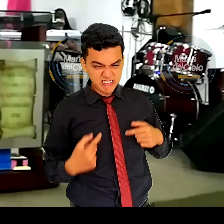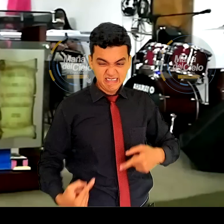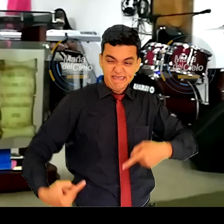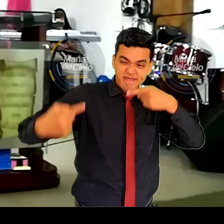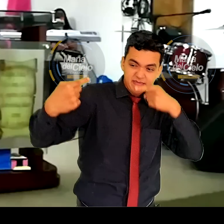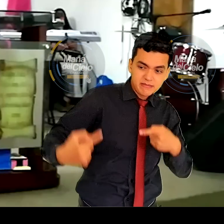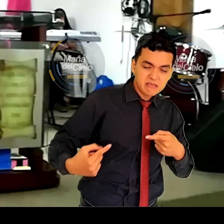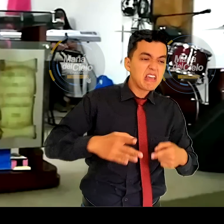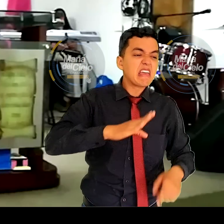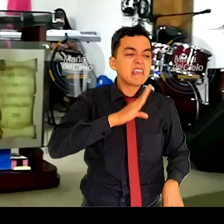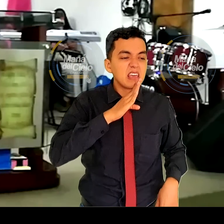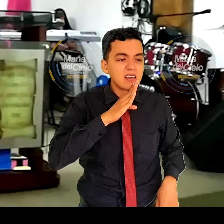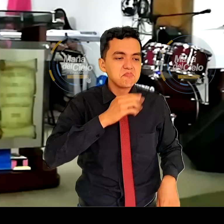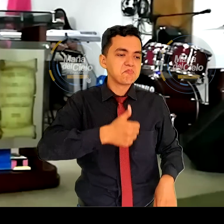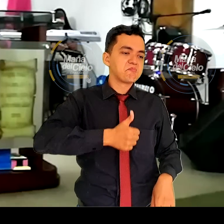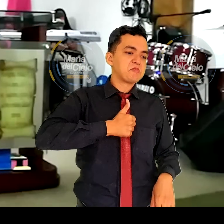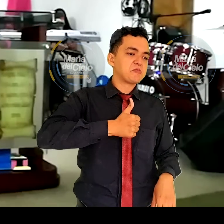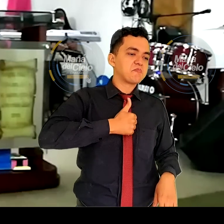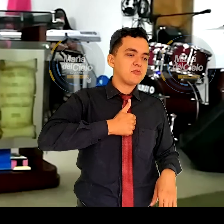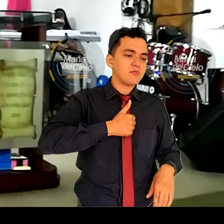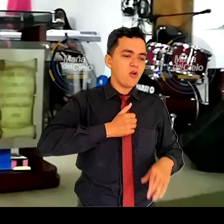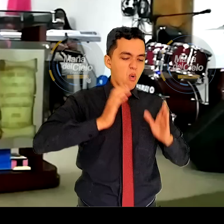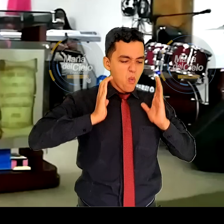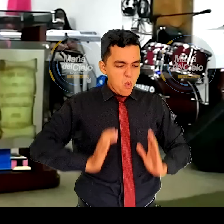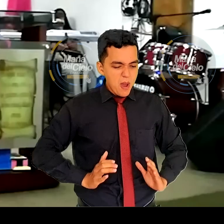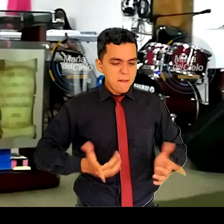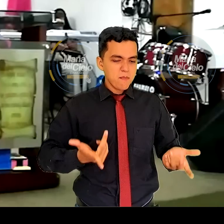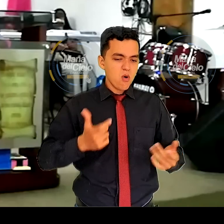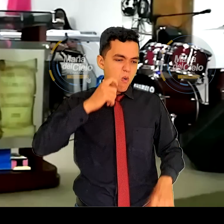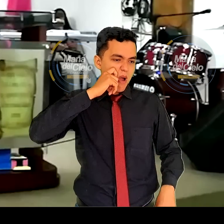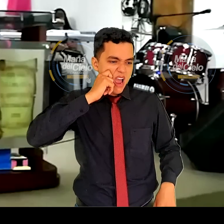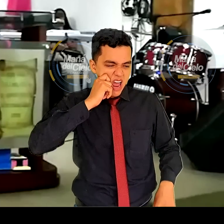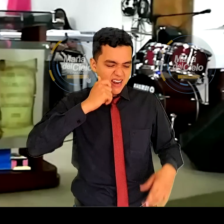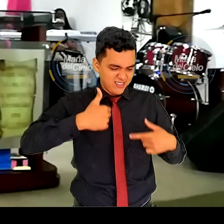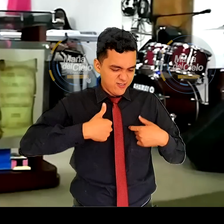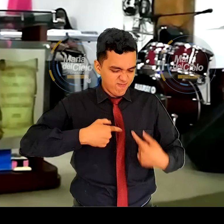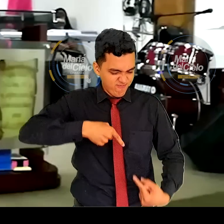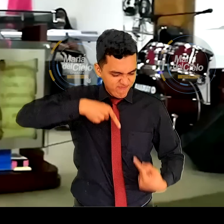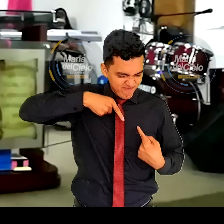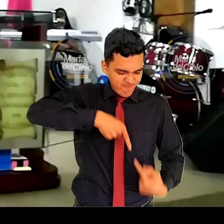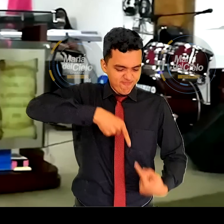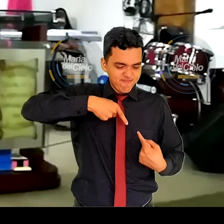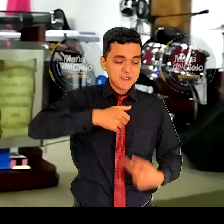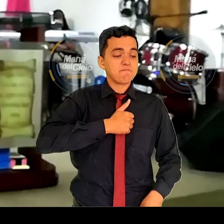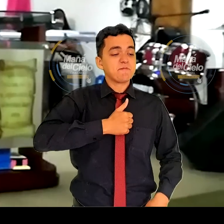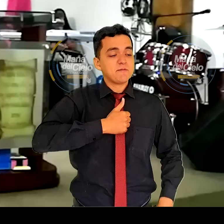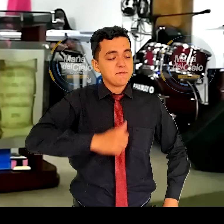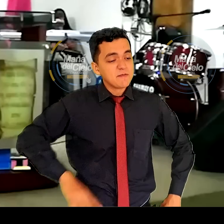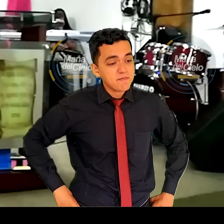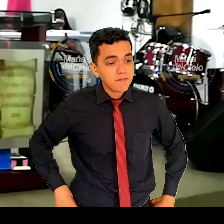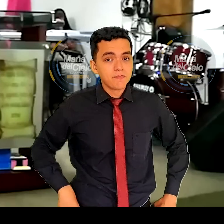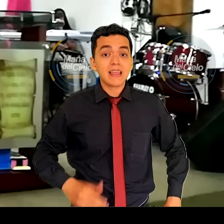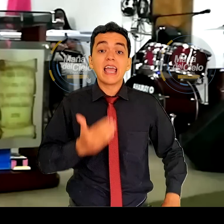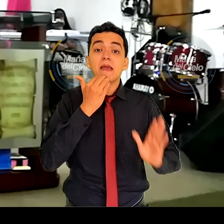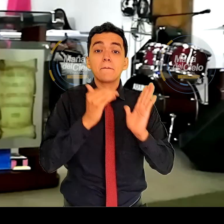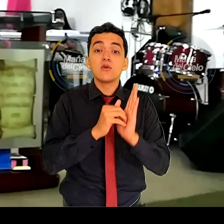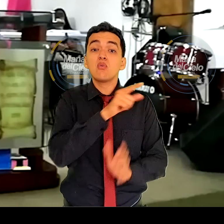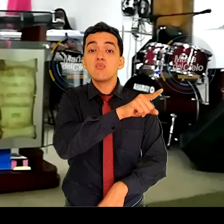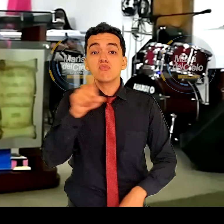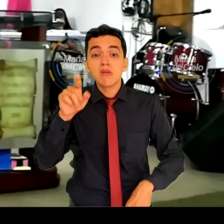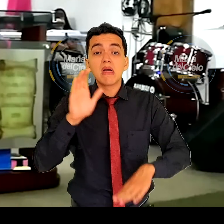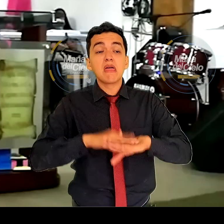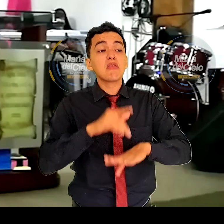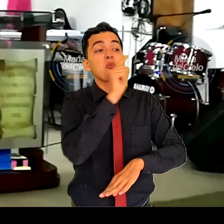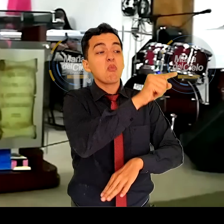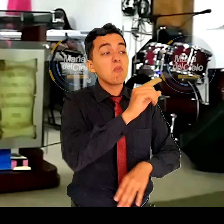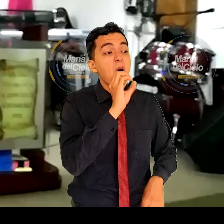andemos buscando culpables de nuestra derrota. No andemos buscando culpables de nuestra mediocridad. No andemos echándole la culpa